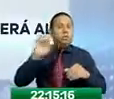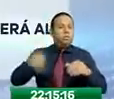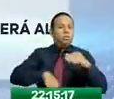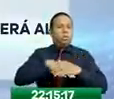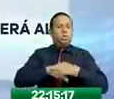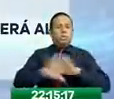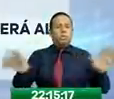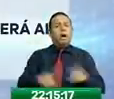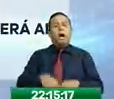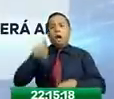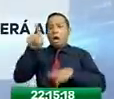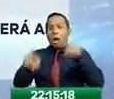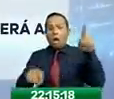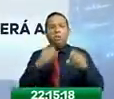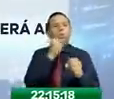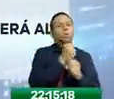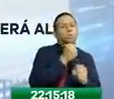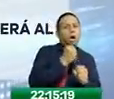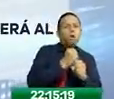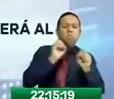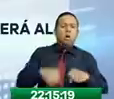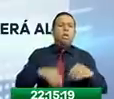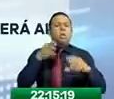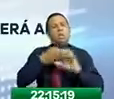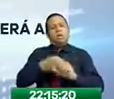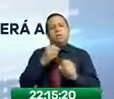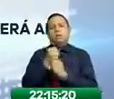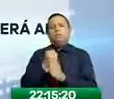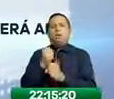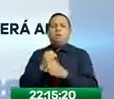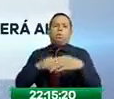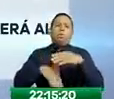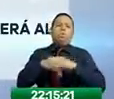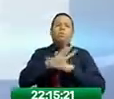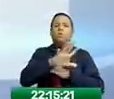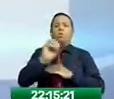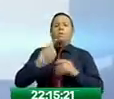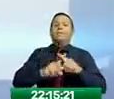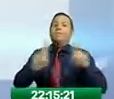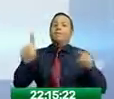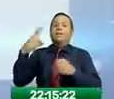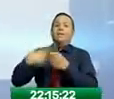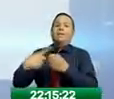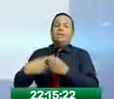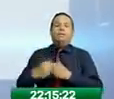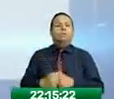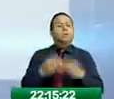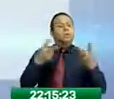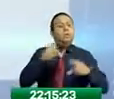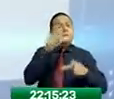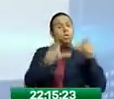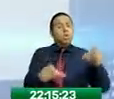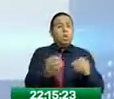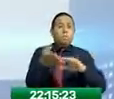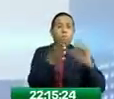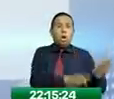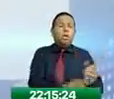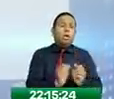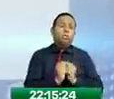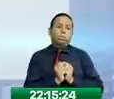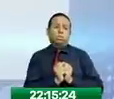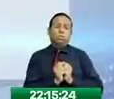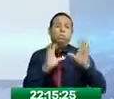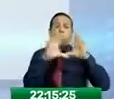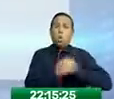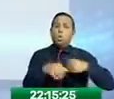y presenciales en los sectores públicos y privados al 50%, con excepciones para Quito. Se autorizan velorios y también reuniones con un máximo de